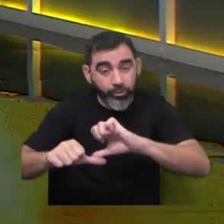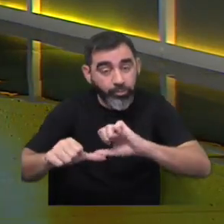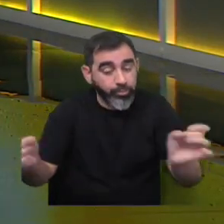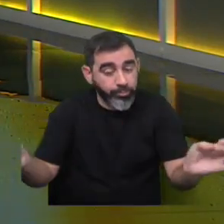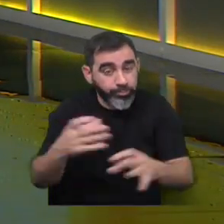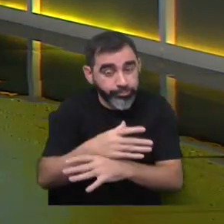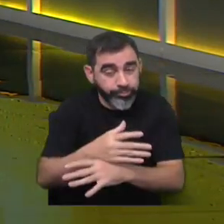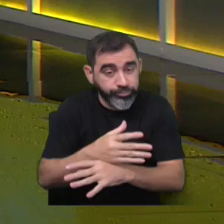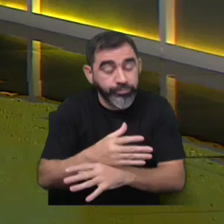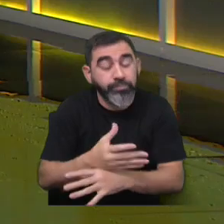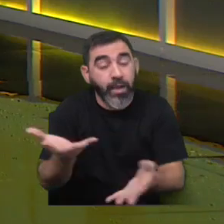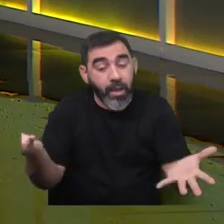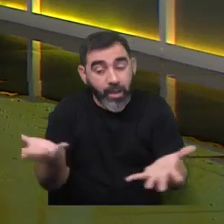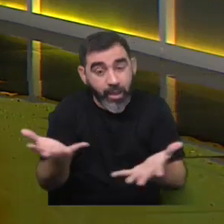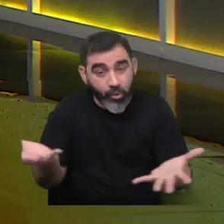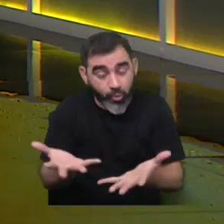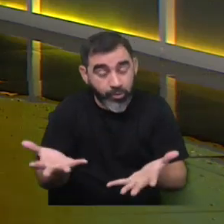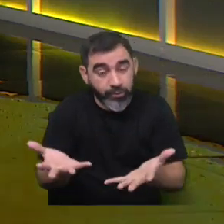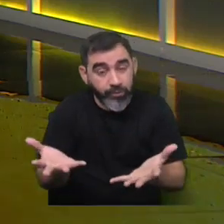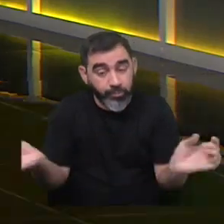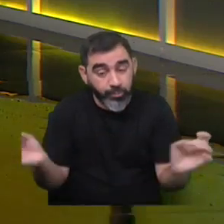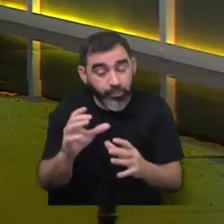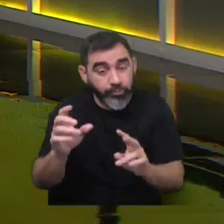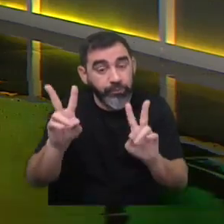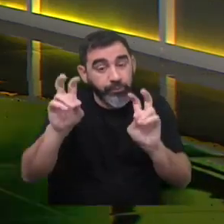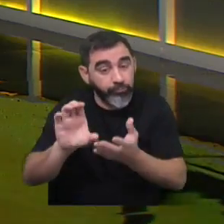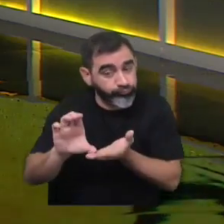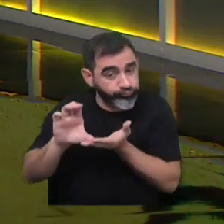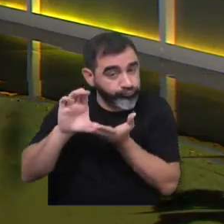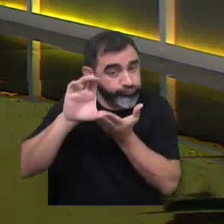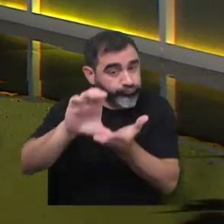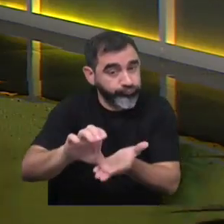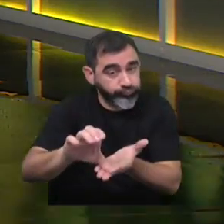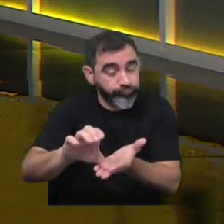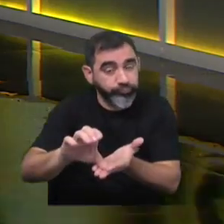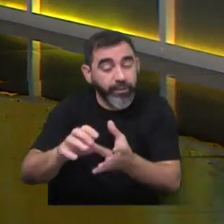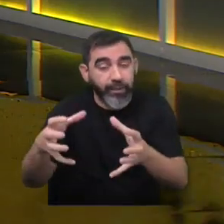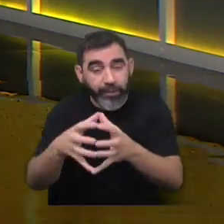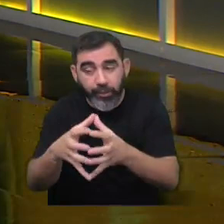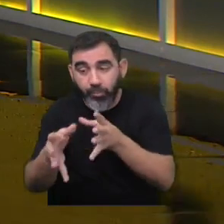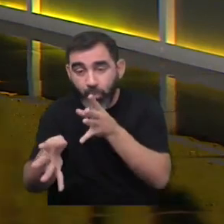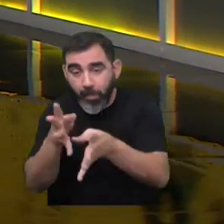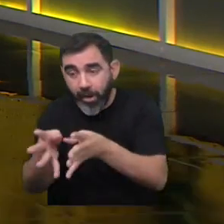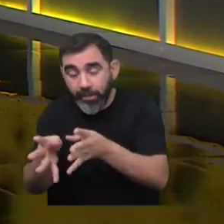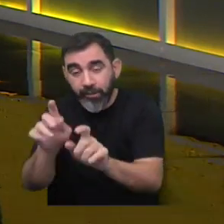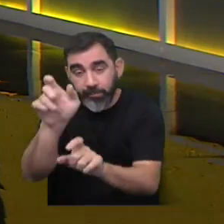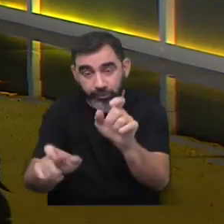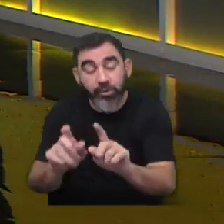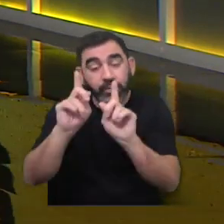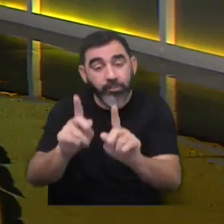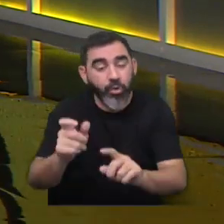hito que no solamente se materializa en cuanto a la inversión allí plasmada en equipos y en estructura, sino también a todos